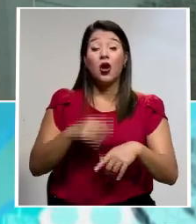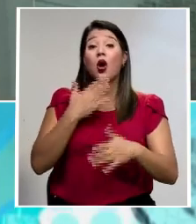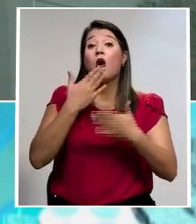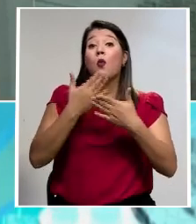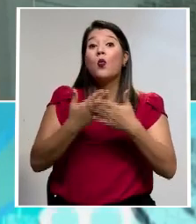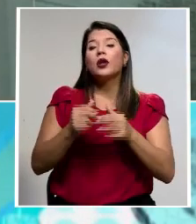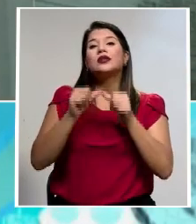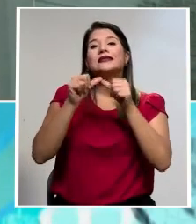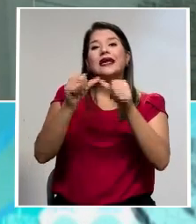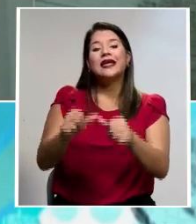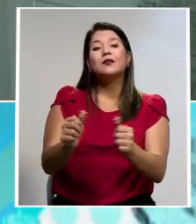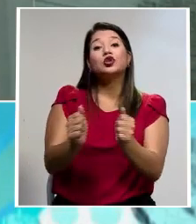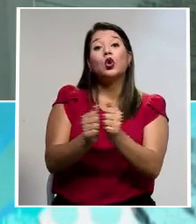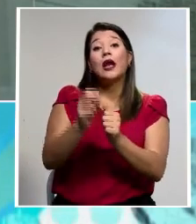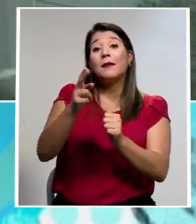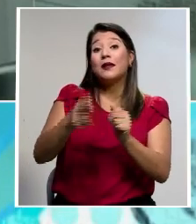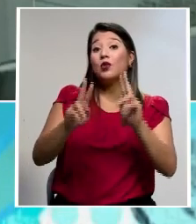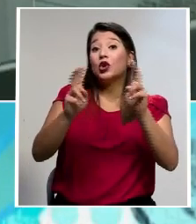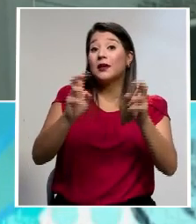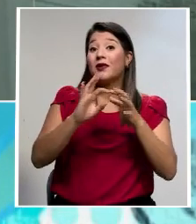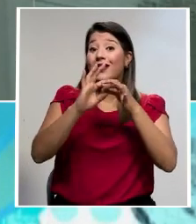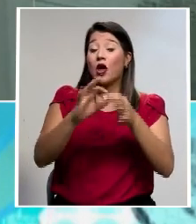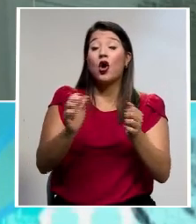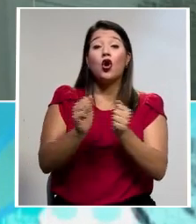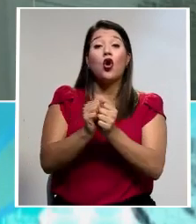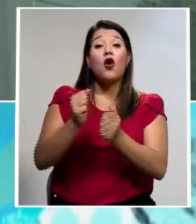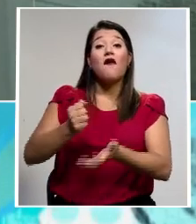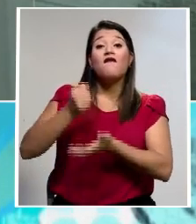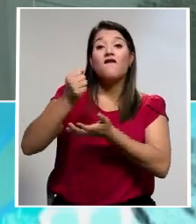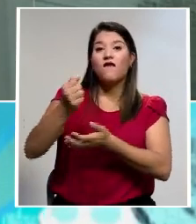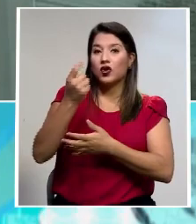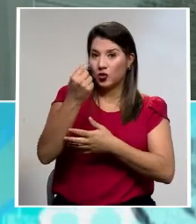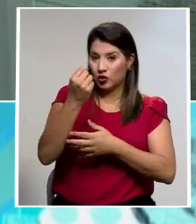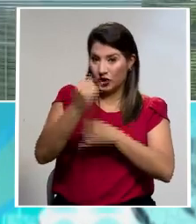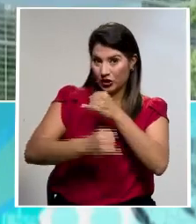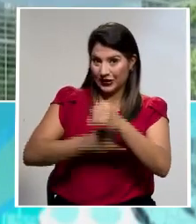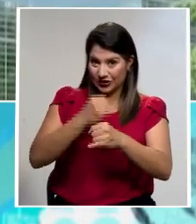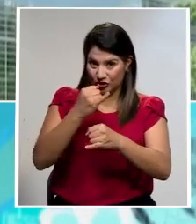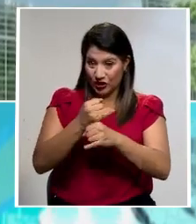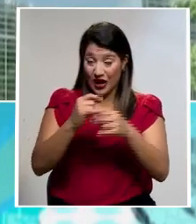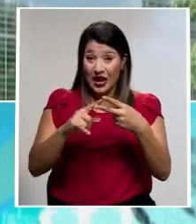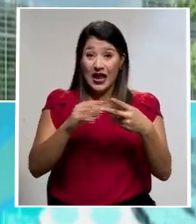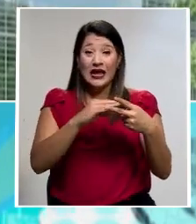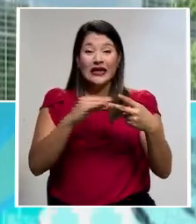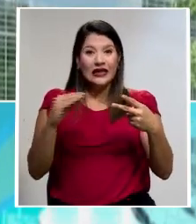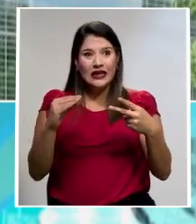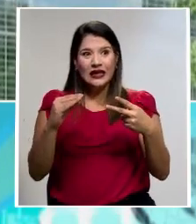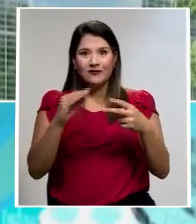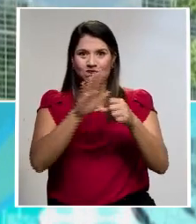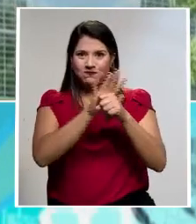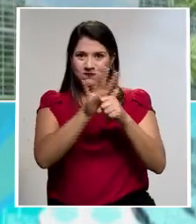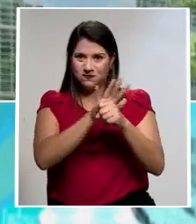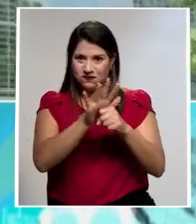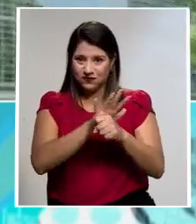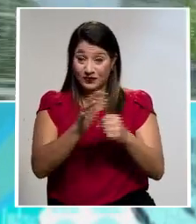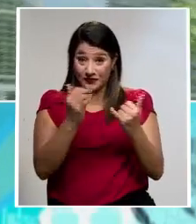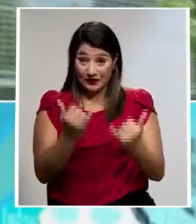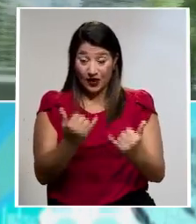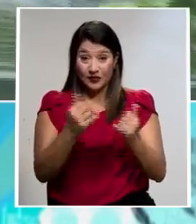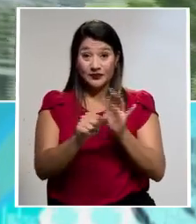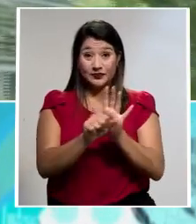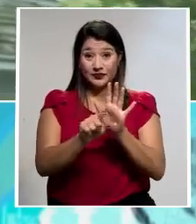retomando un poco lo del tema con el Fondo Monetario Internacional y la agenda complicada que tiene acá en el Congreso